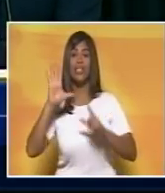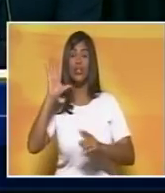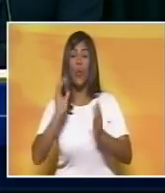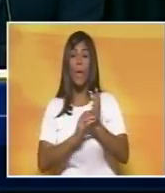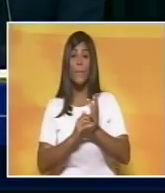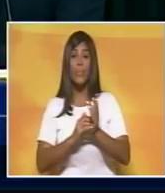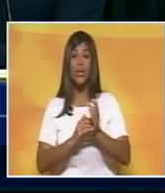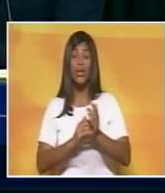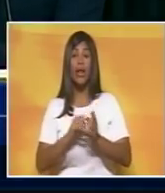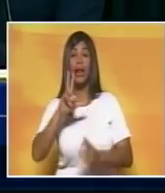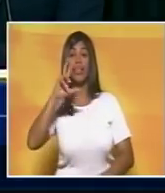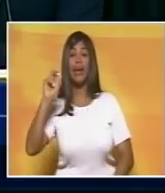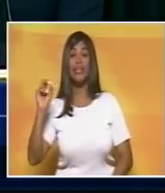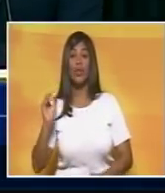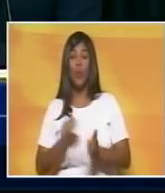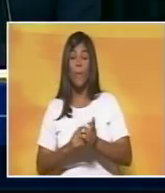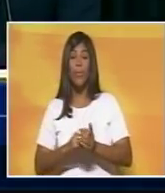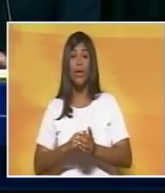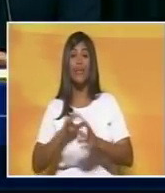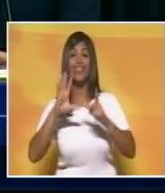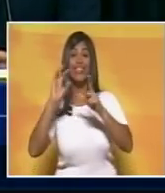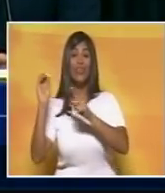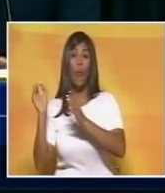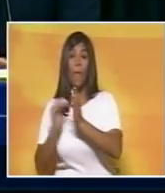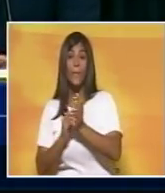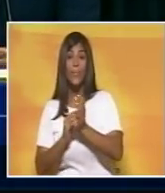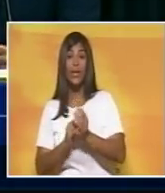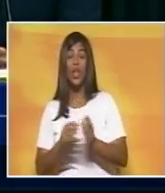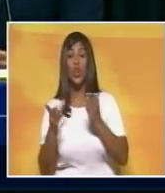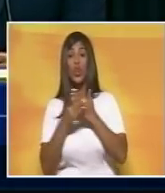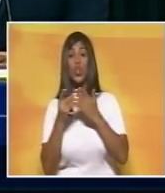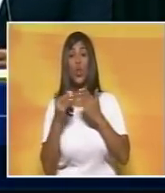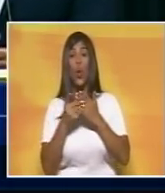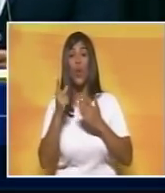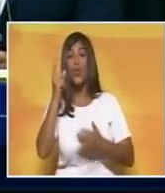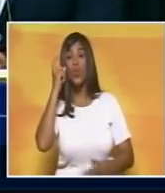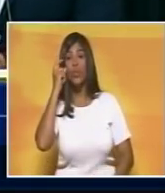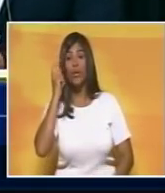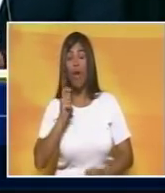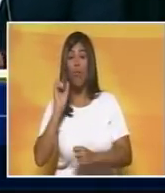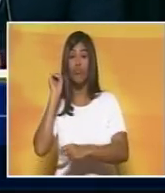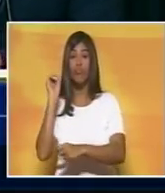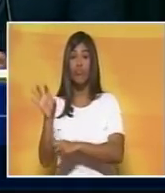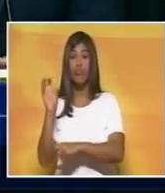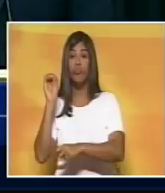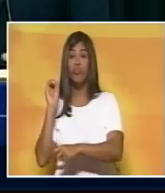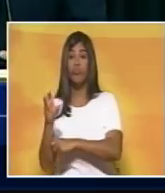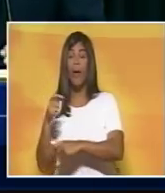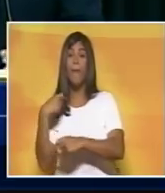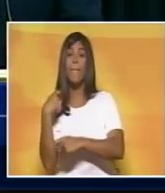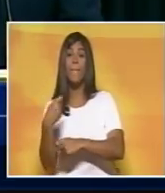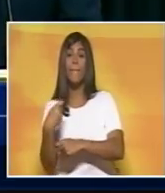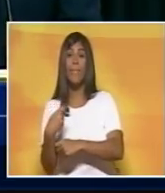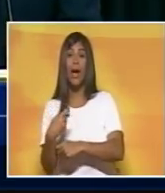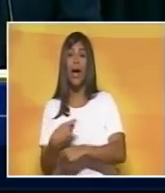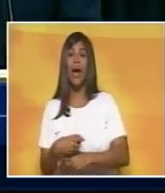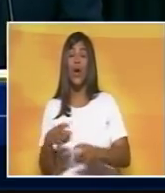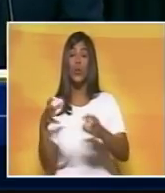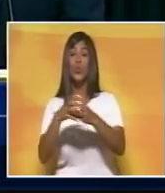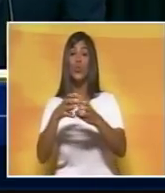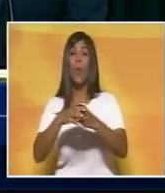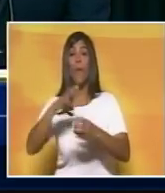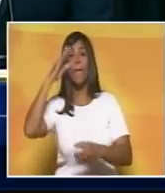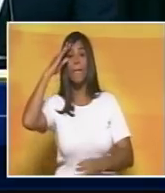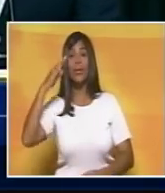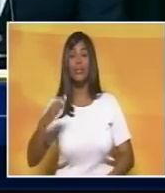75.000, 300.000 y 700.000 dólares diarios para la manutención de esos